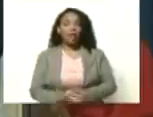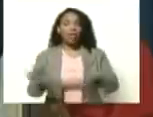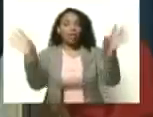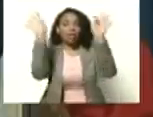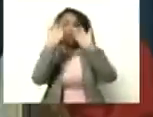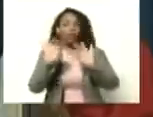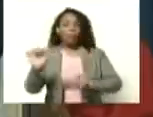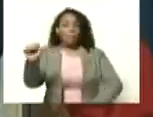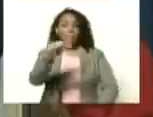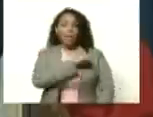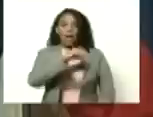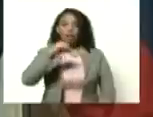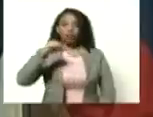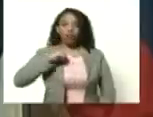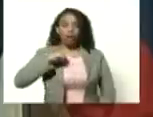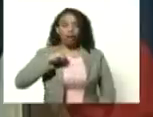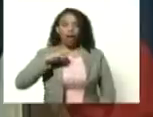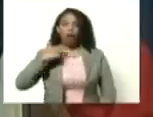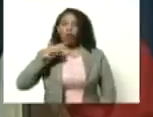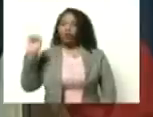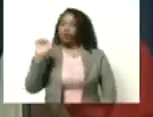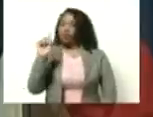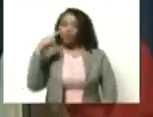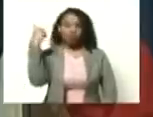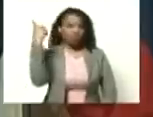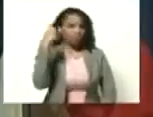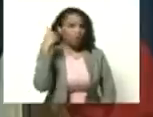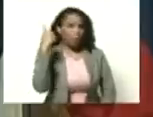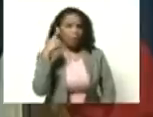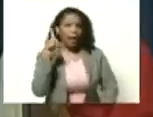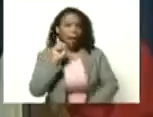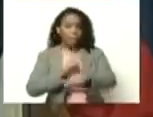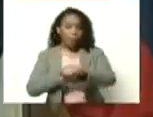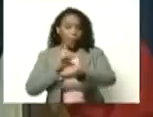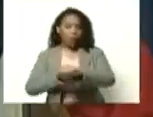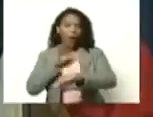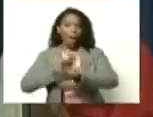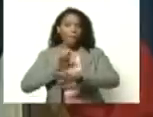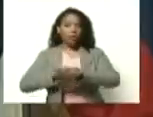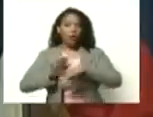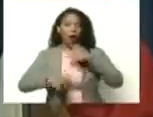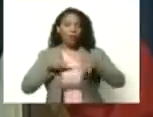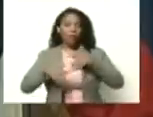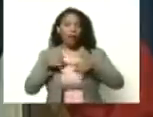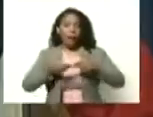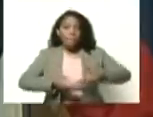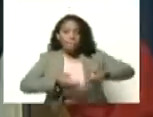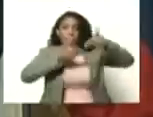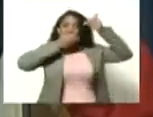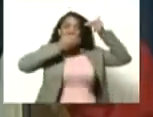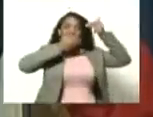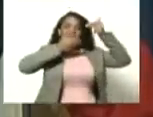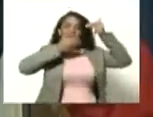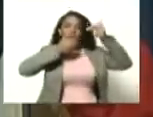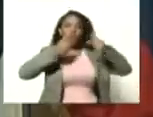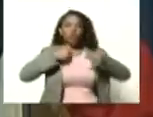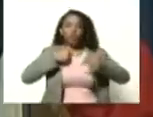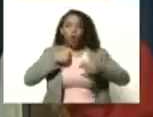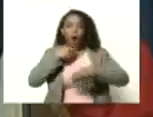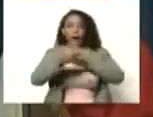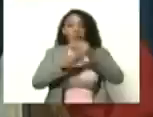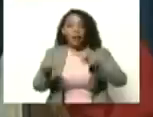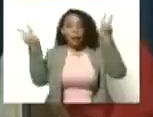personal no solamente en el momento en que ocurre el evento dirigir esta investigación